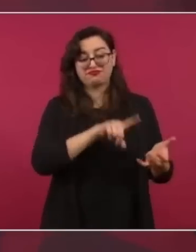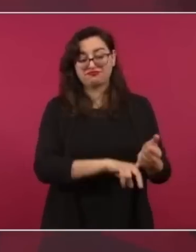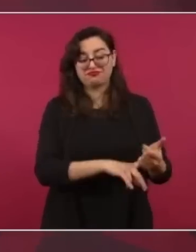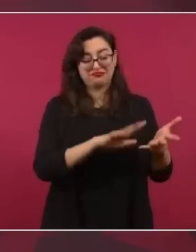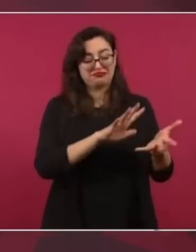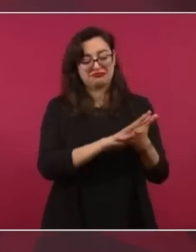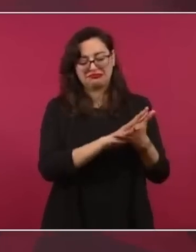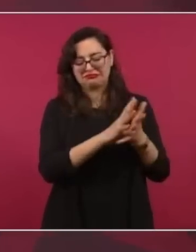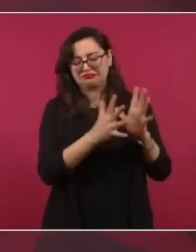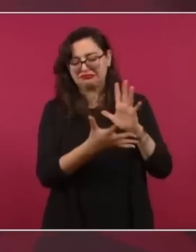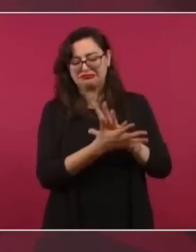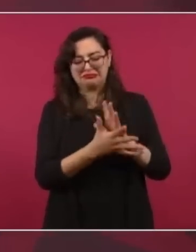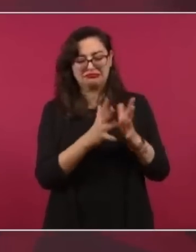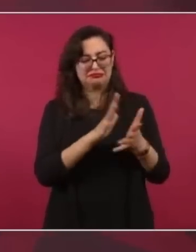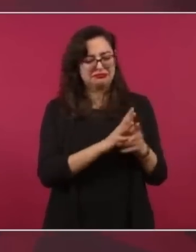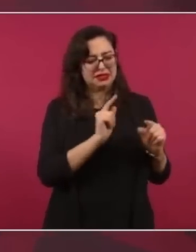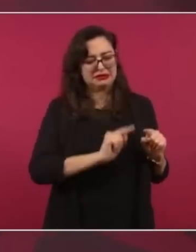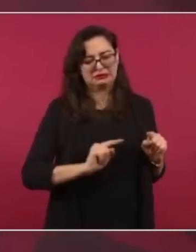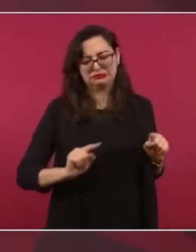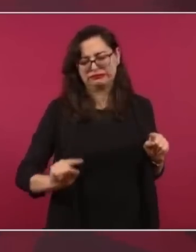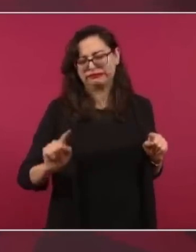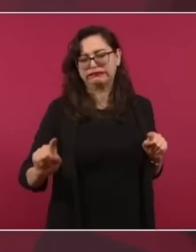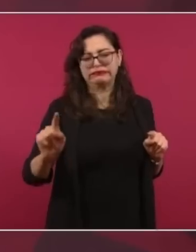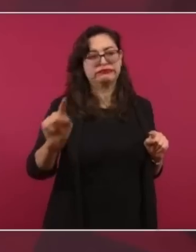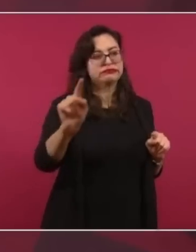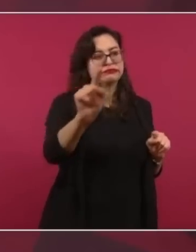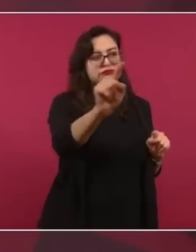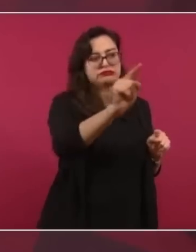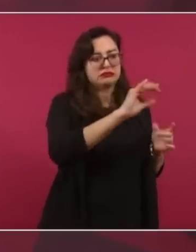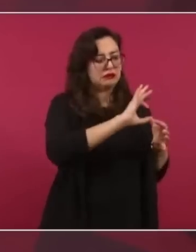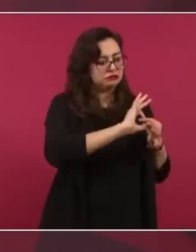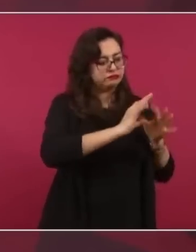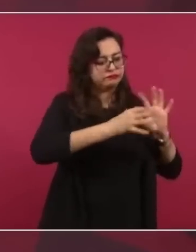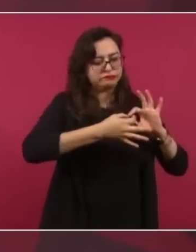de complicidades, de componendas,